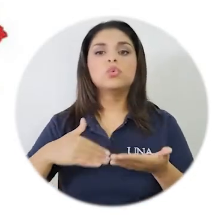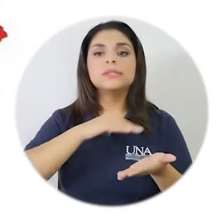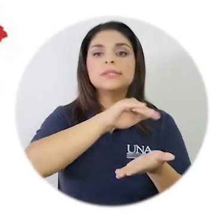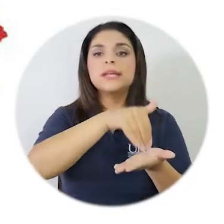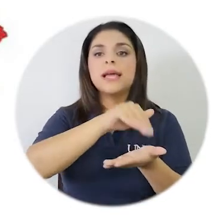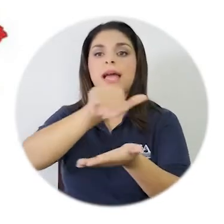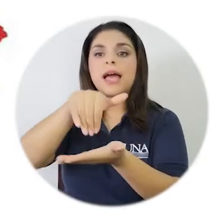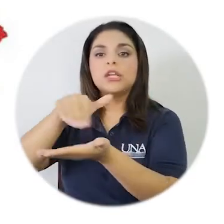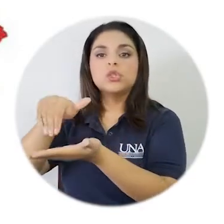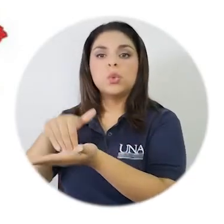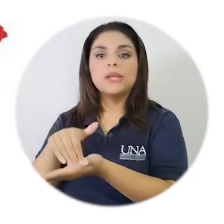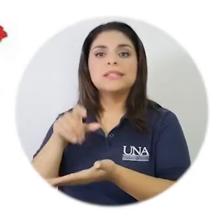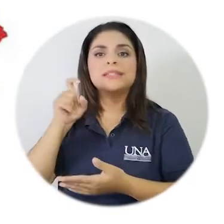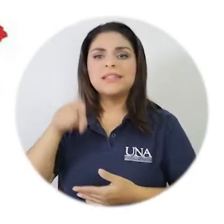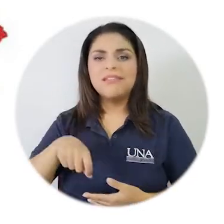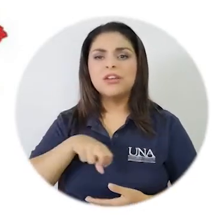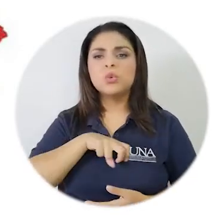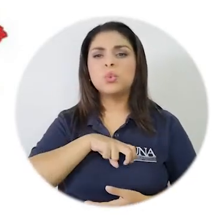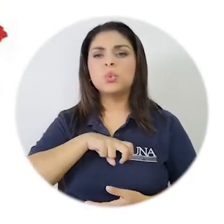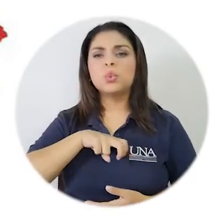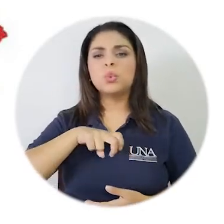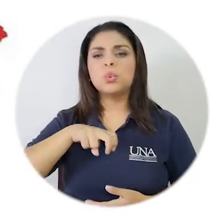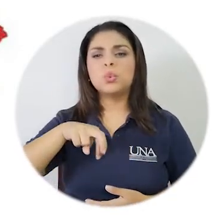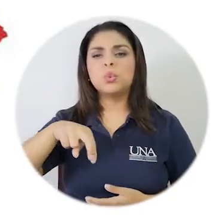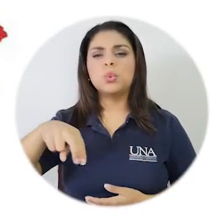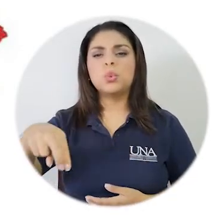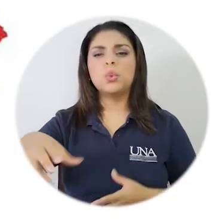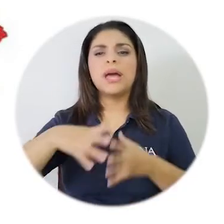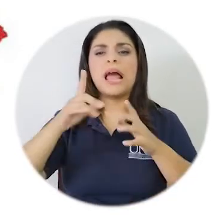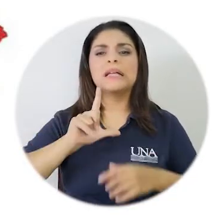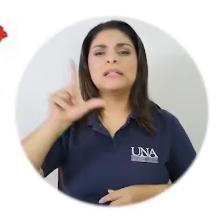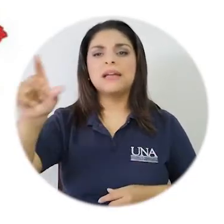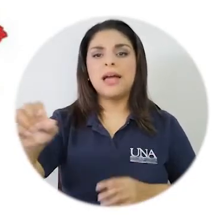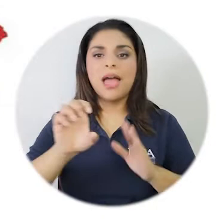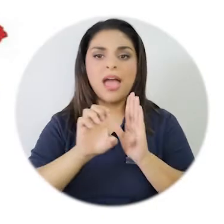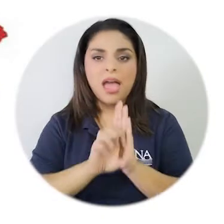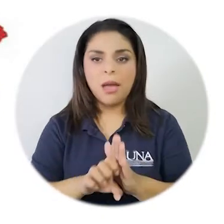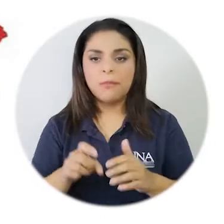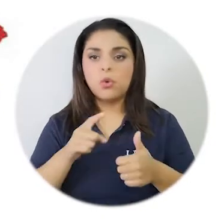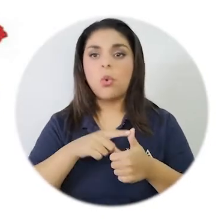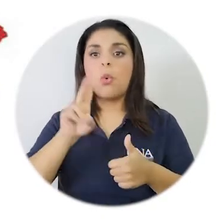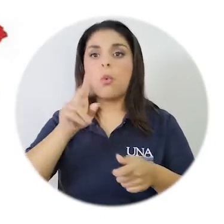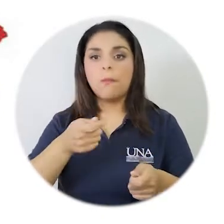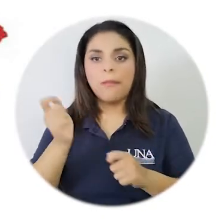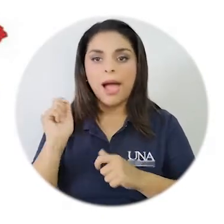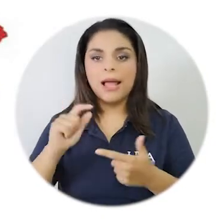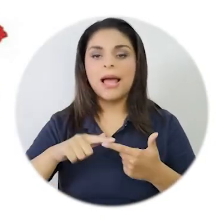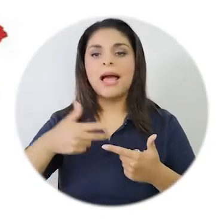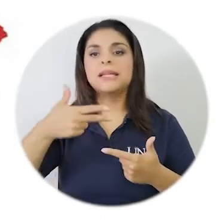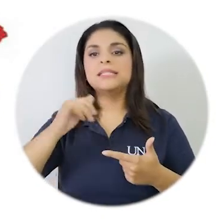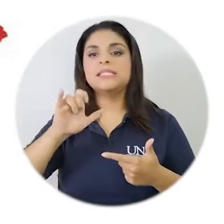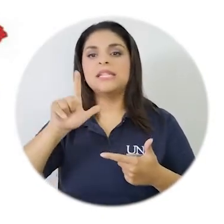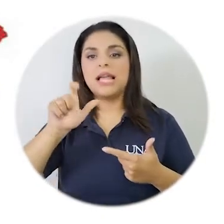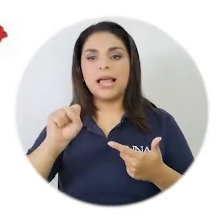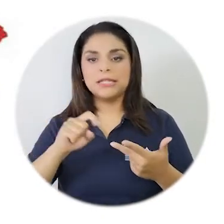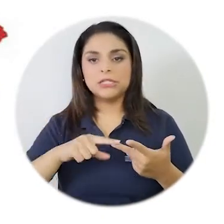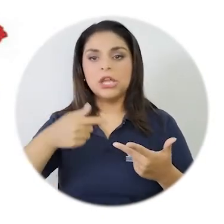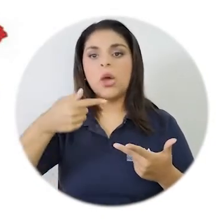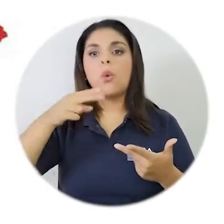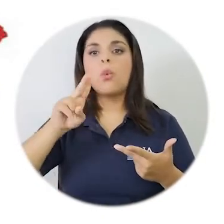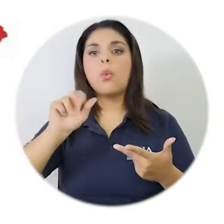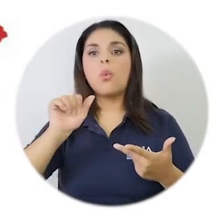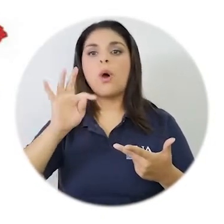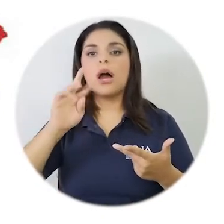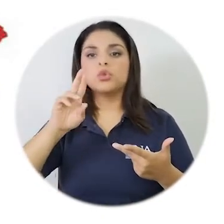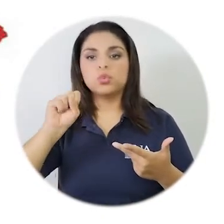a nombrarte algunos cantones que tienen que recorrer enormes distancias. Por ejemplo, el caso de Upala, Los Chiles,